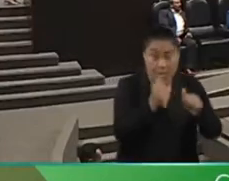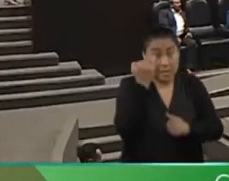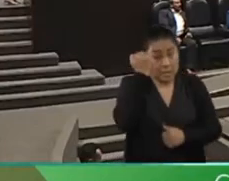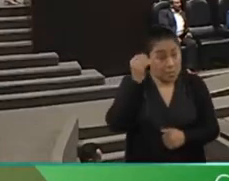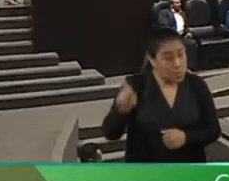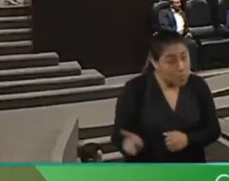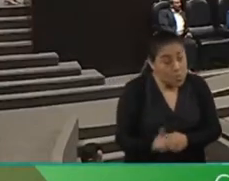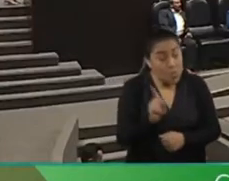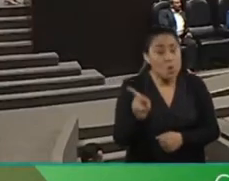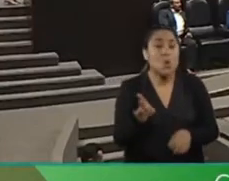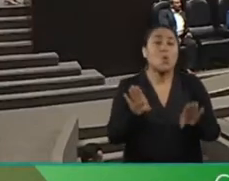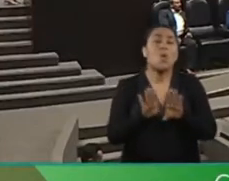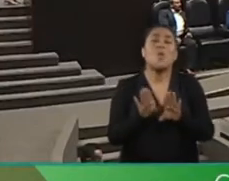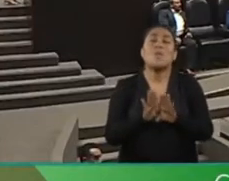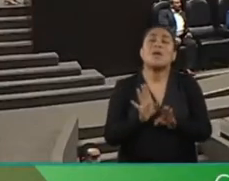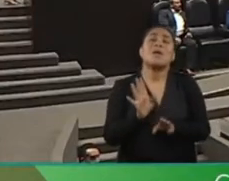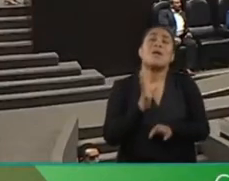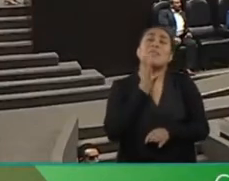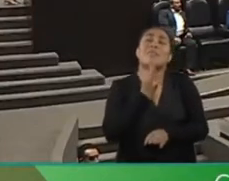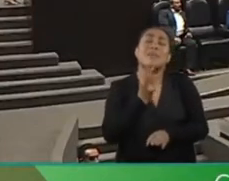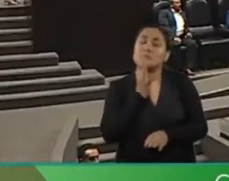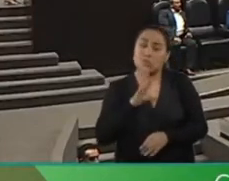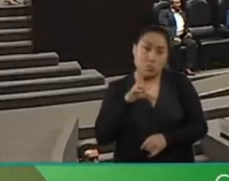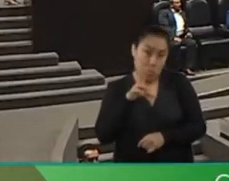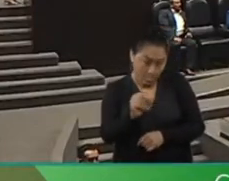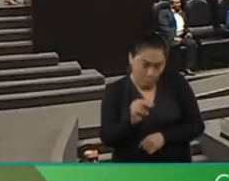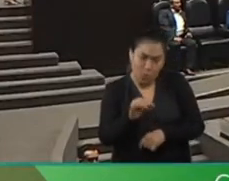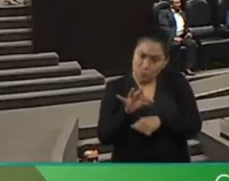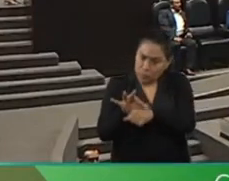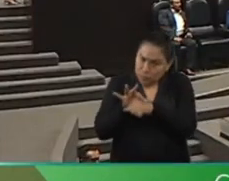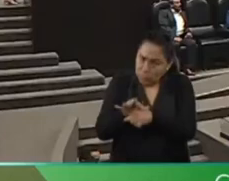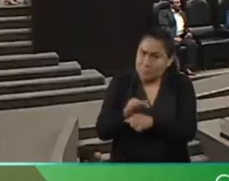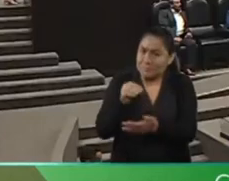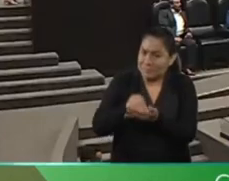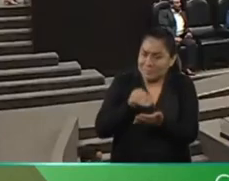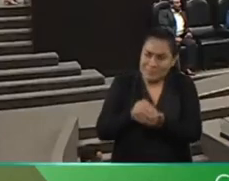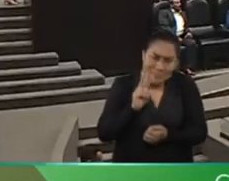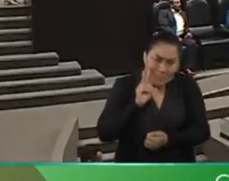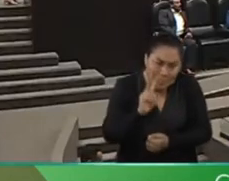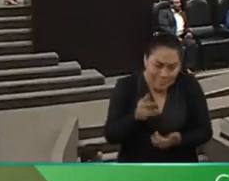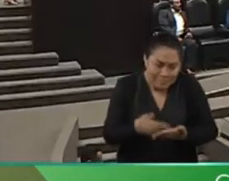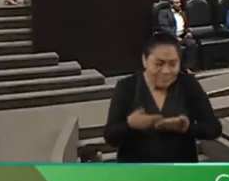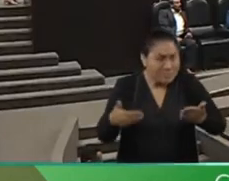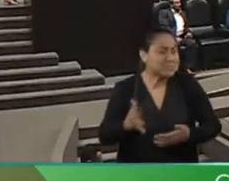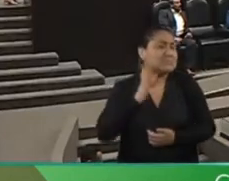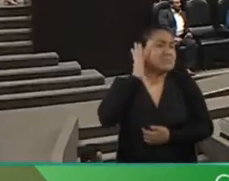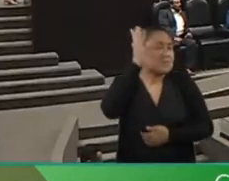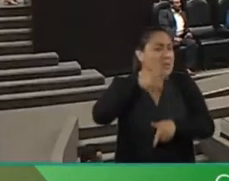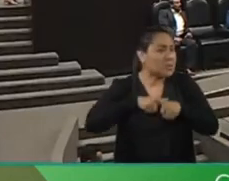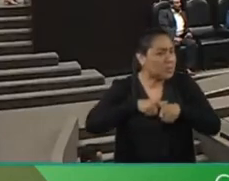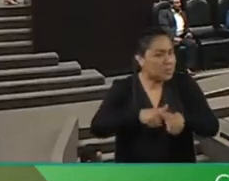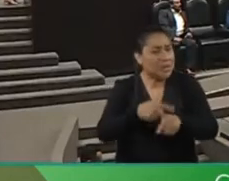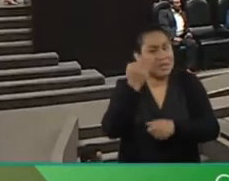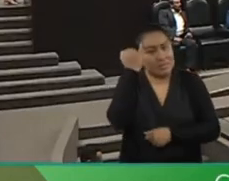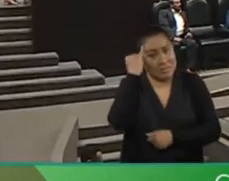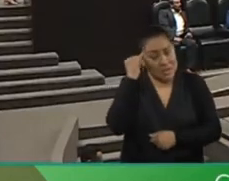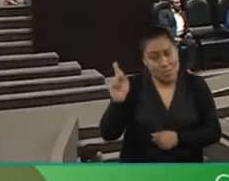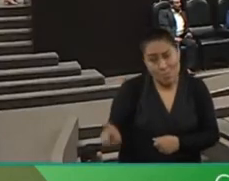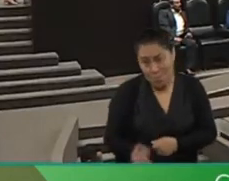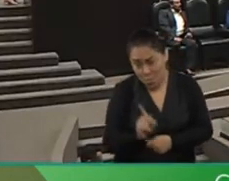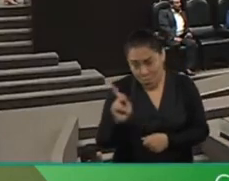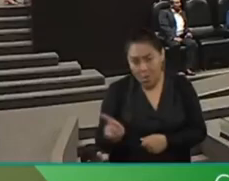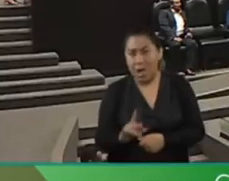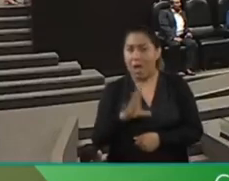eso, pues insultadme. Son una parte viva y esencial de nuestro presente y nuestro futuro. Este gran agujero. Las comunidades indígenas